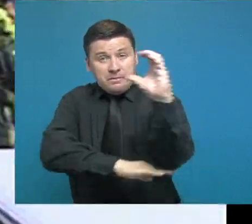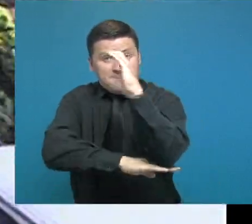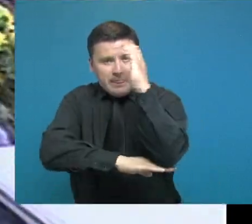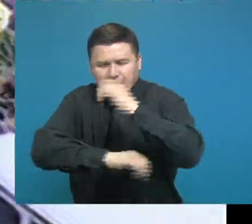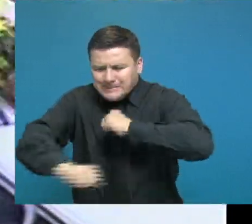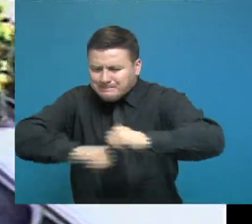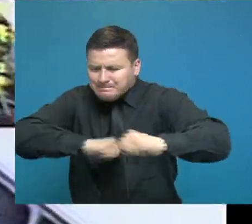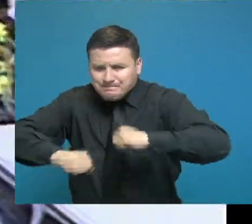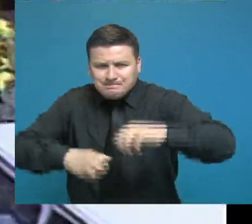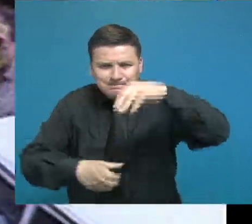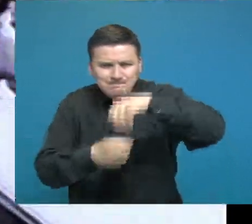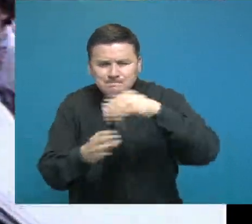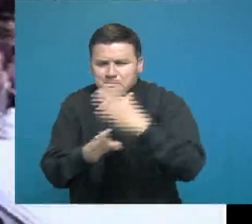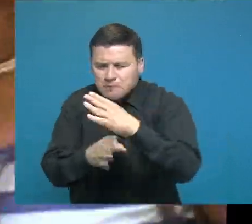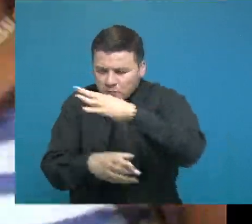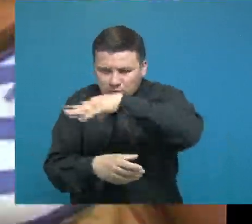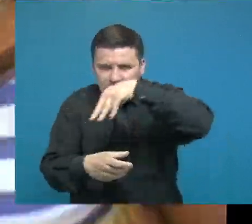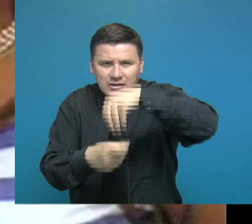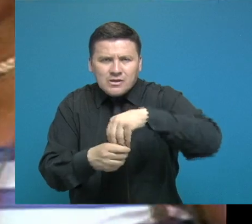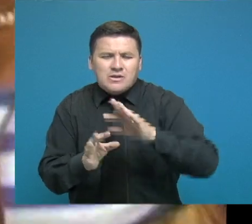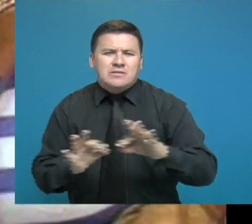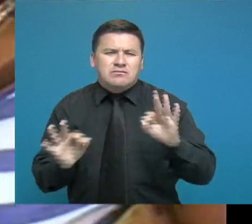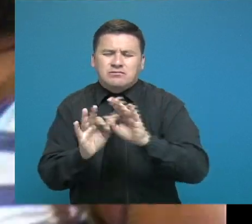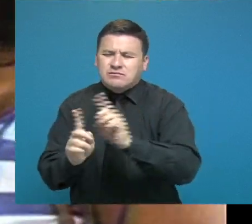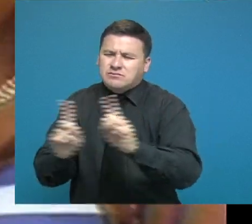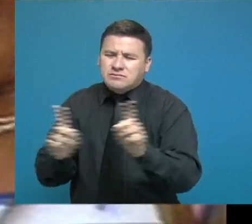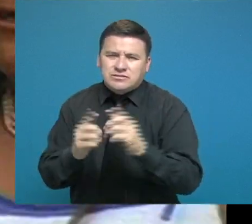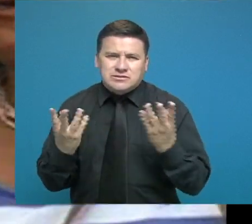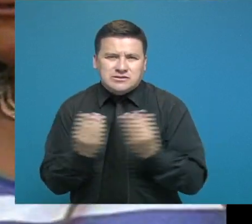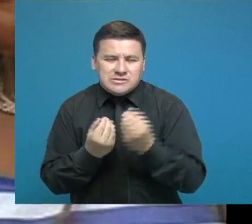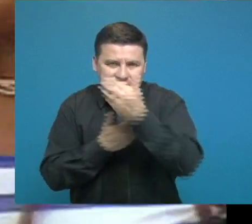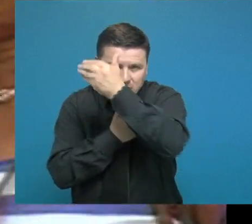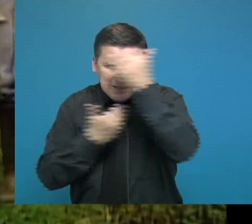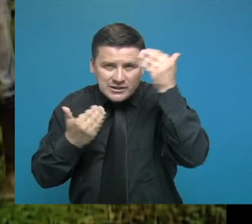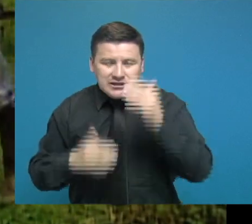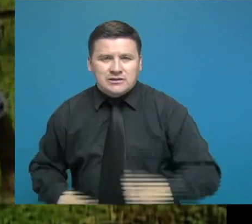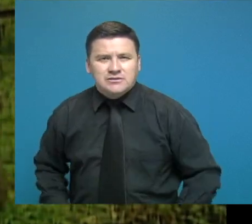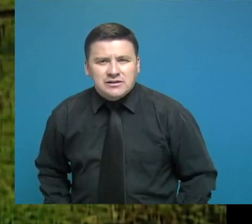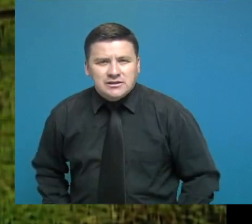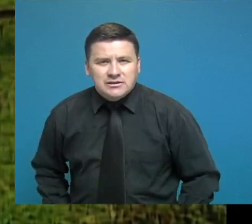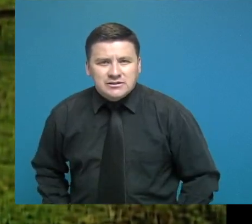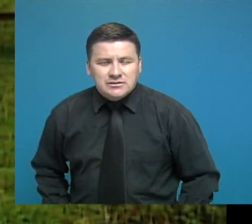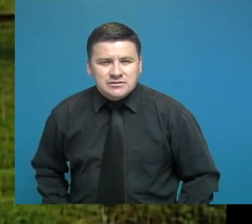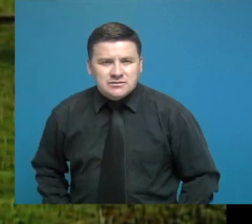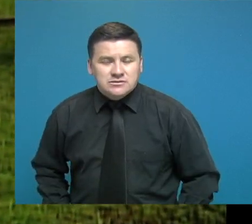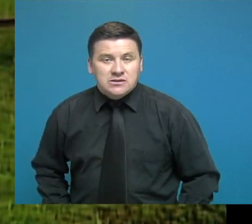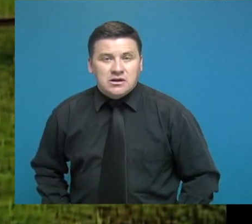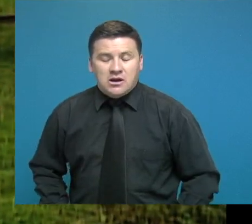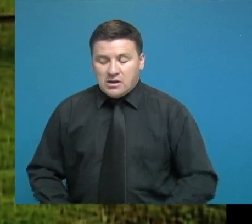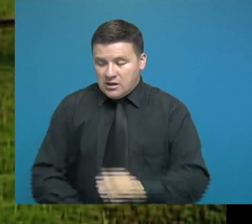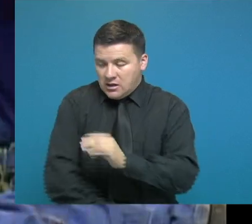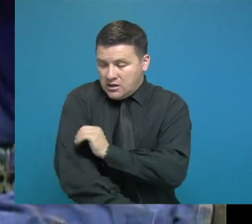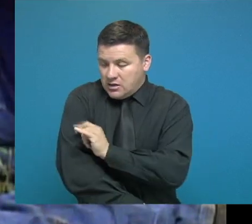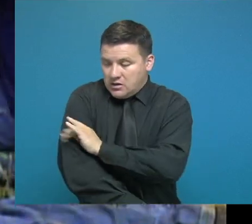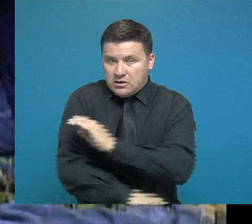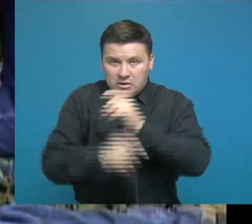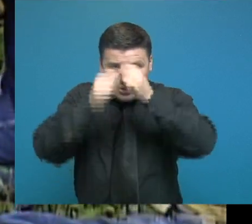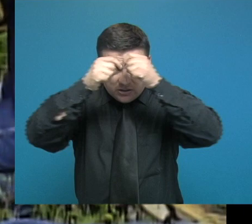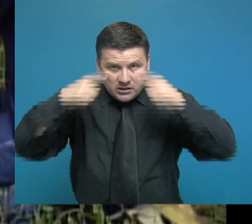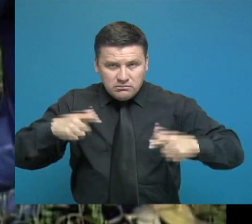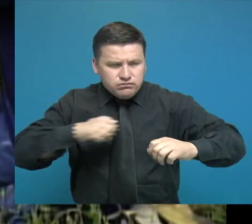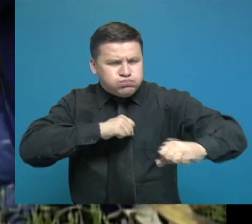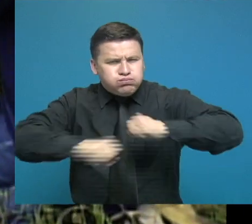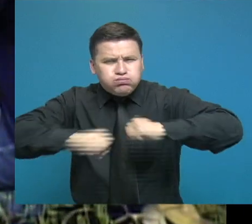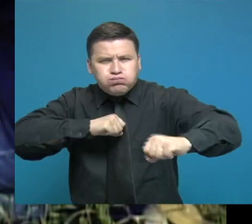En Colombia, las acciones violentas del conflicto armado recaen de manera distintiva en las guerrillas. Los paramilitares y agentes